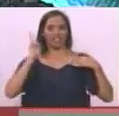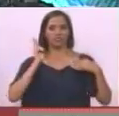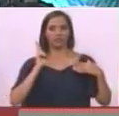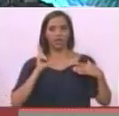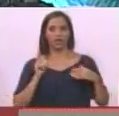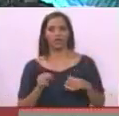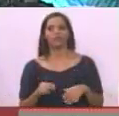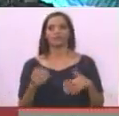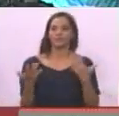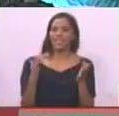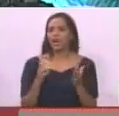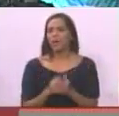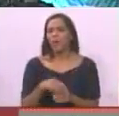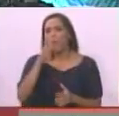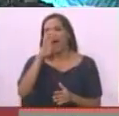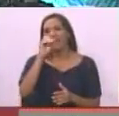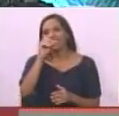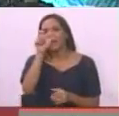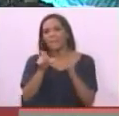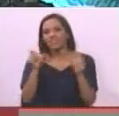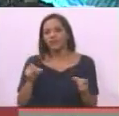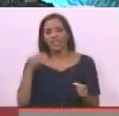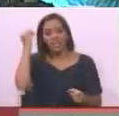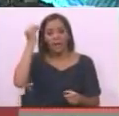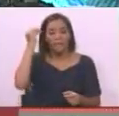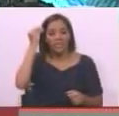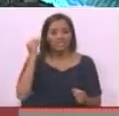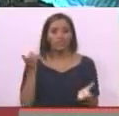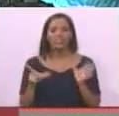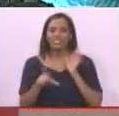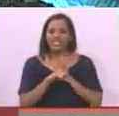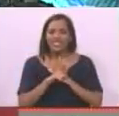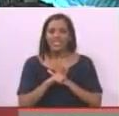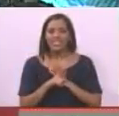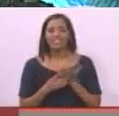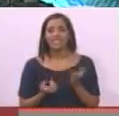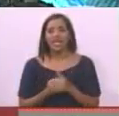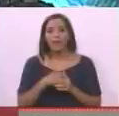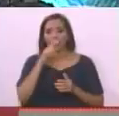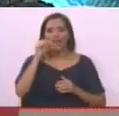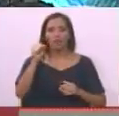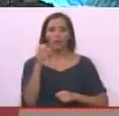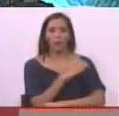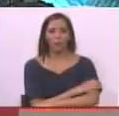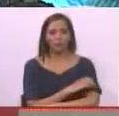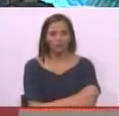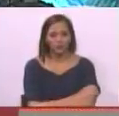de 40 personas las que creen que son el legítimo heredero de Maduro en la oposición.